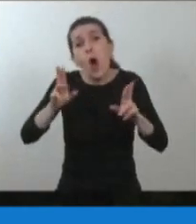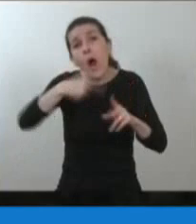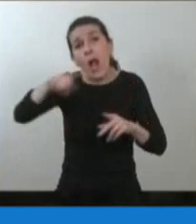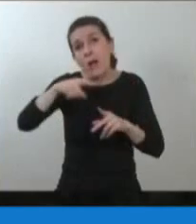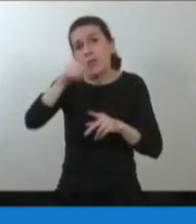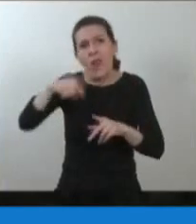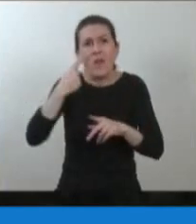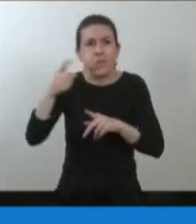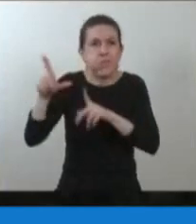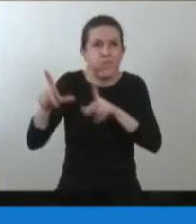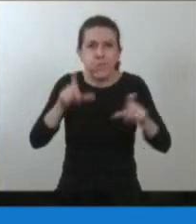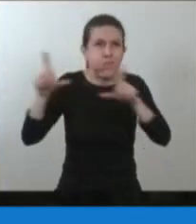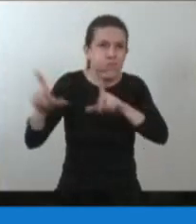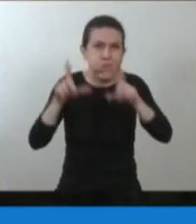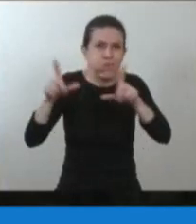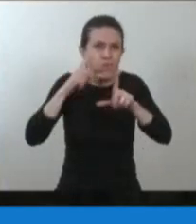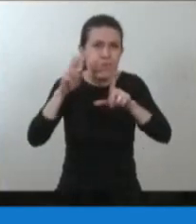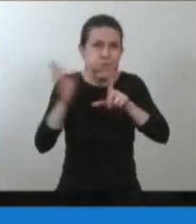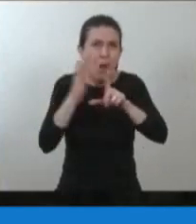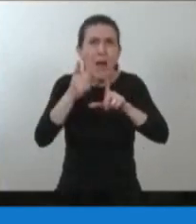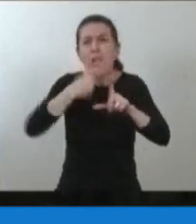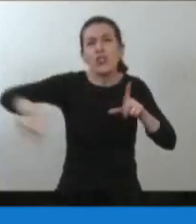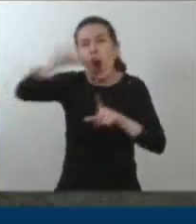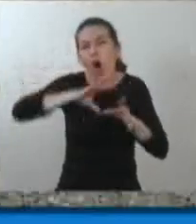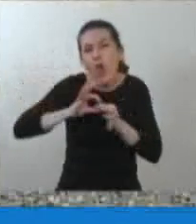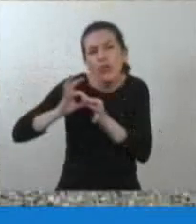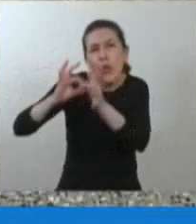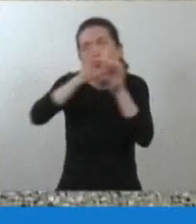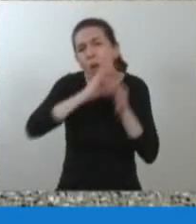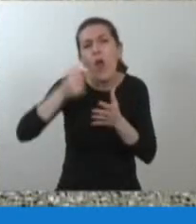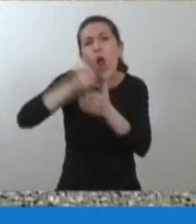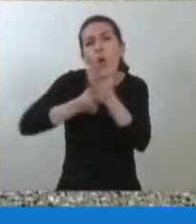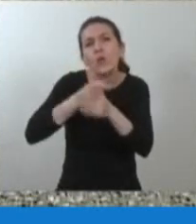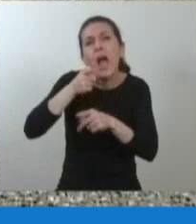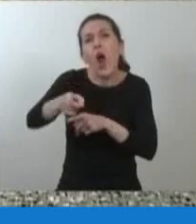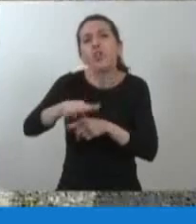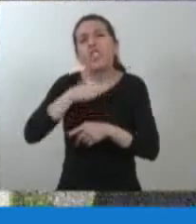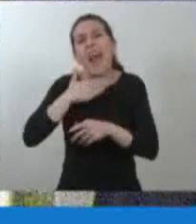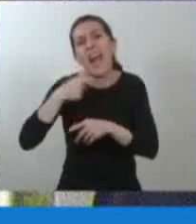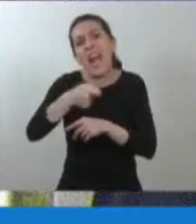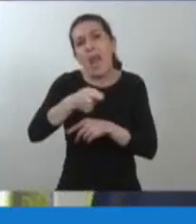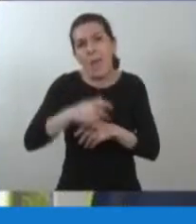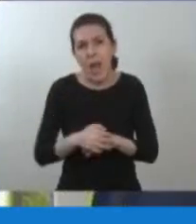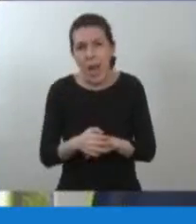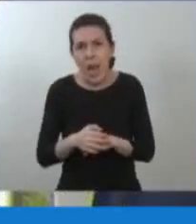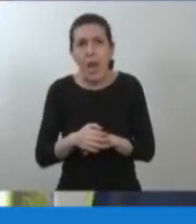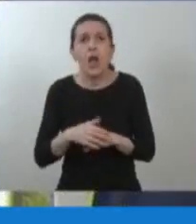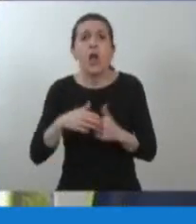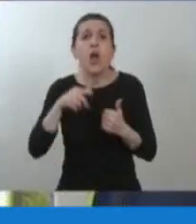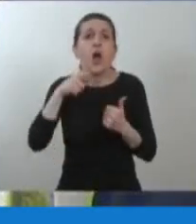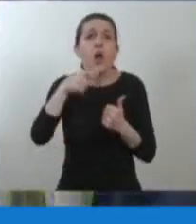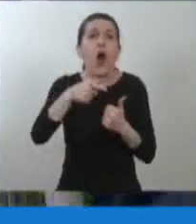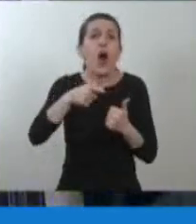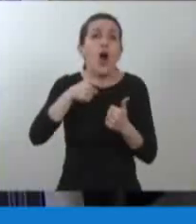una de las imágenes todos nos unamos a luchar contra el crimen contra el crimen